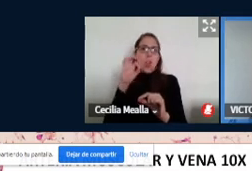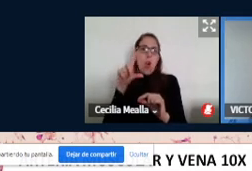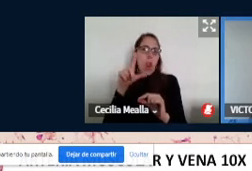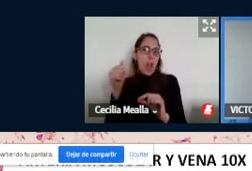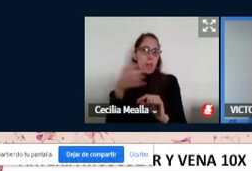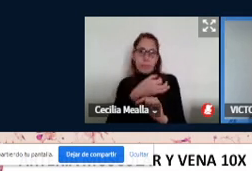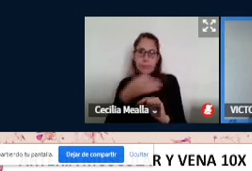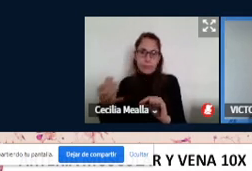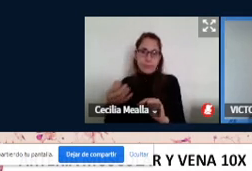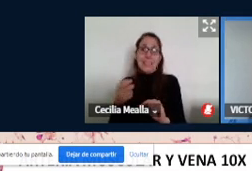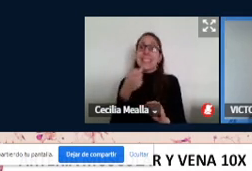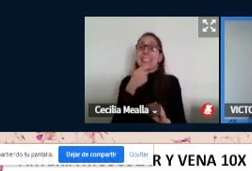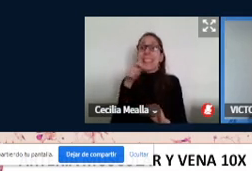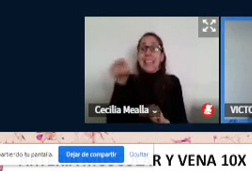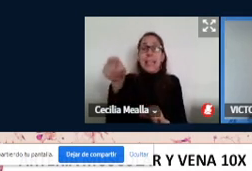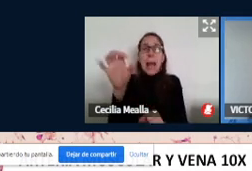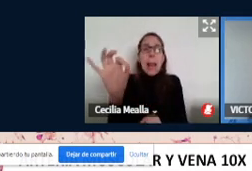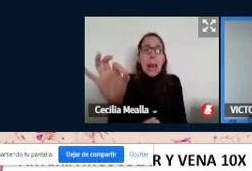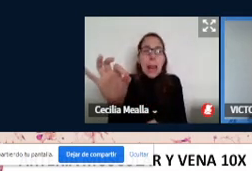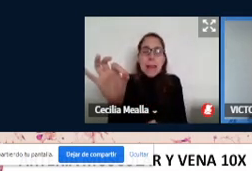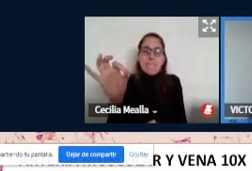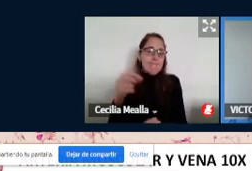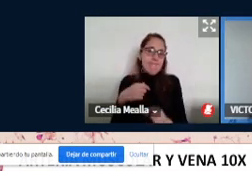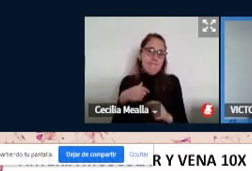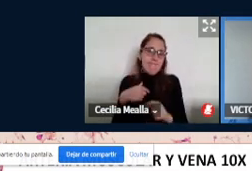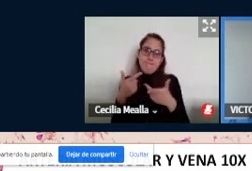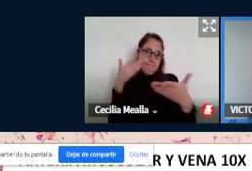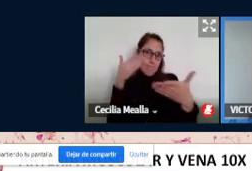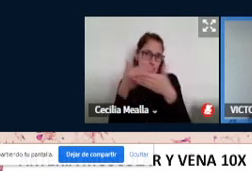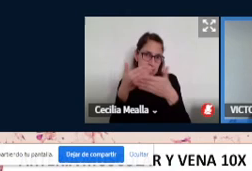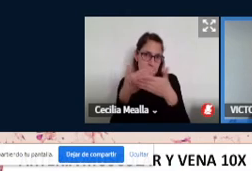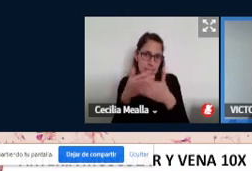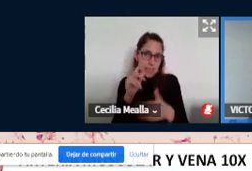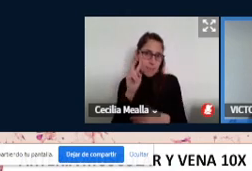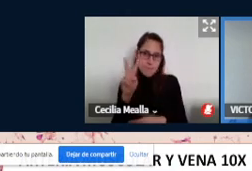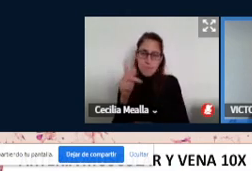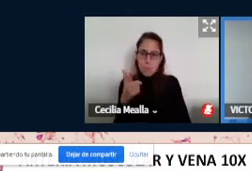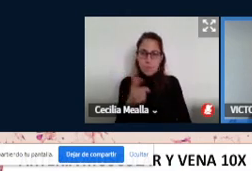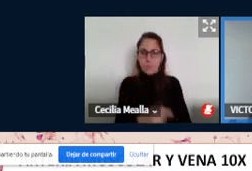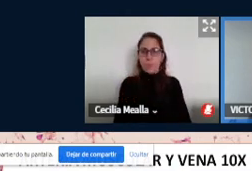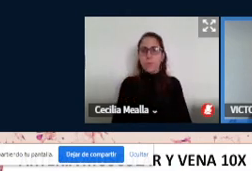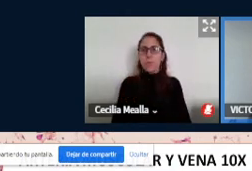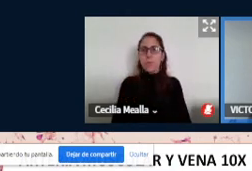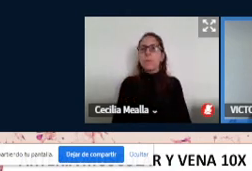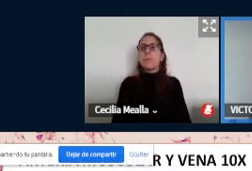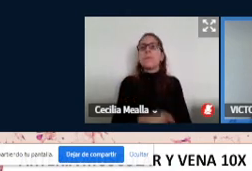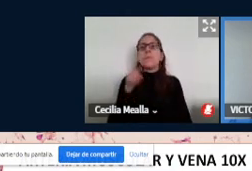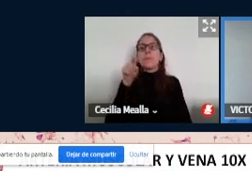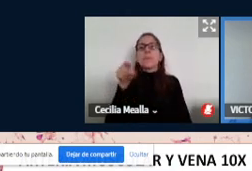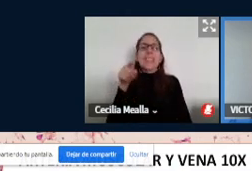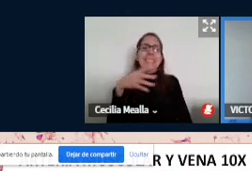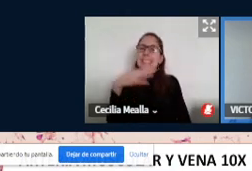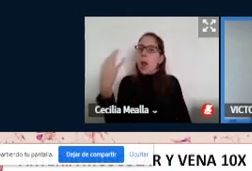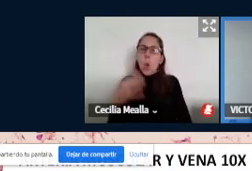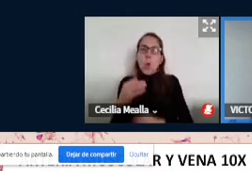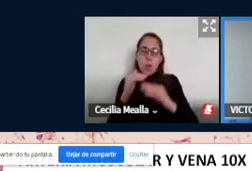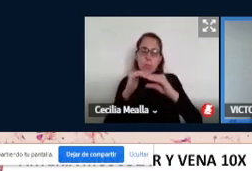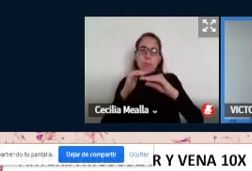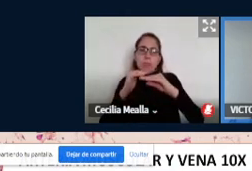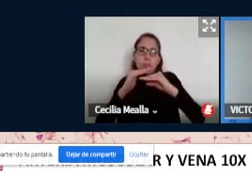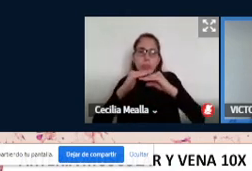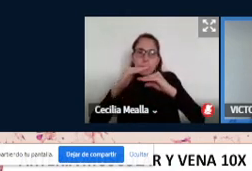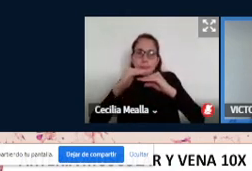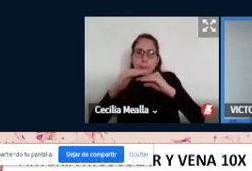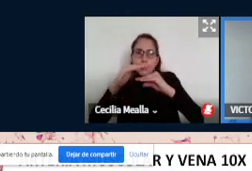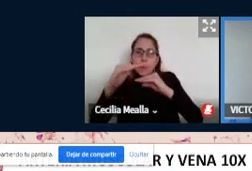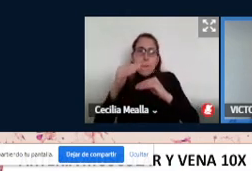Acá deberíamos de tener un mayor aumento, y no me di cuenta de poner alguna que se compare bien, pero acá deberíamos tener menos capas. ¿Sí?